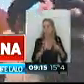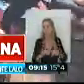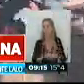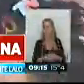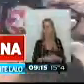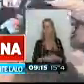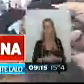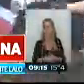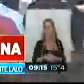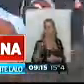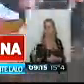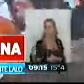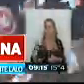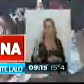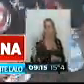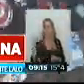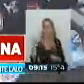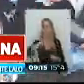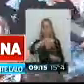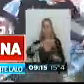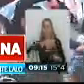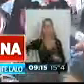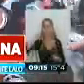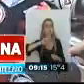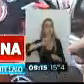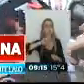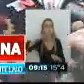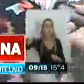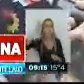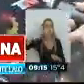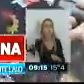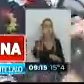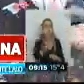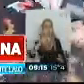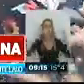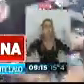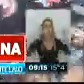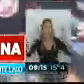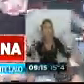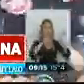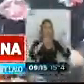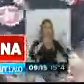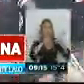¿Qué pasó cuando sentías los aplausos de la gente de Estados Unidos allí que te aplaudía y te aceptaba?